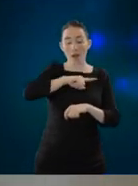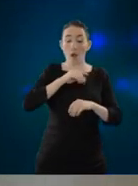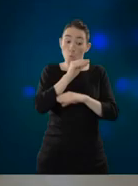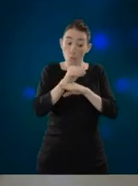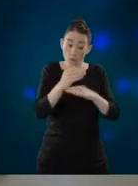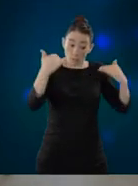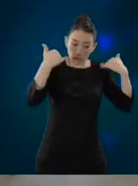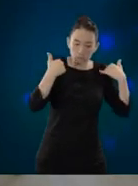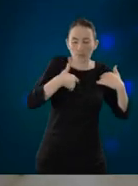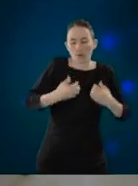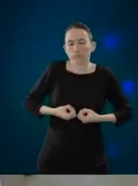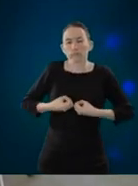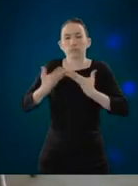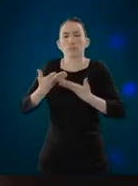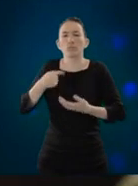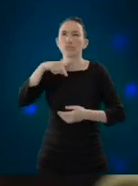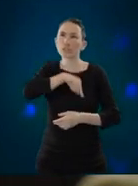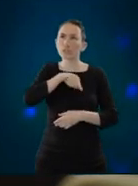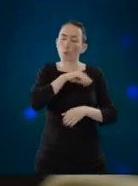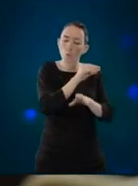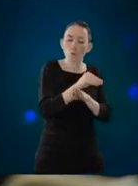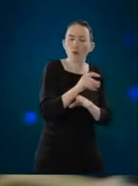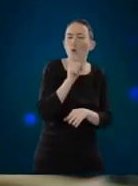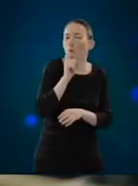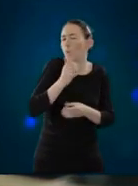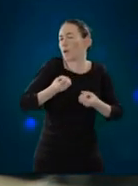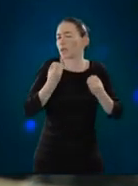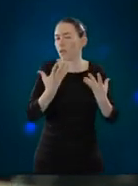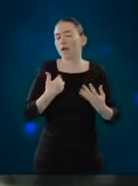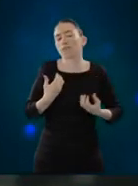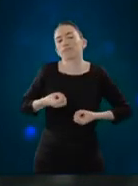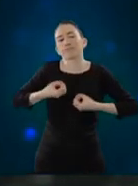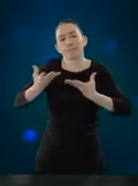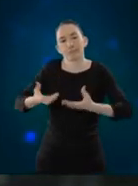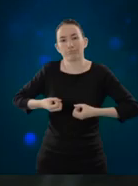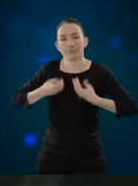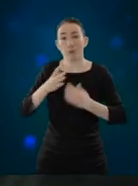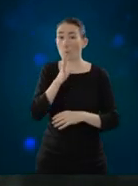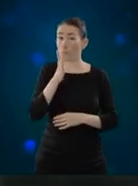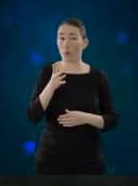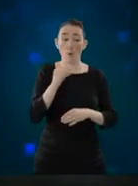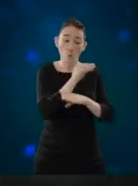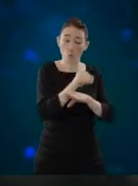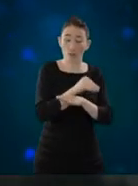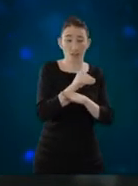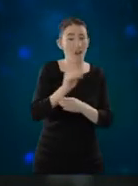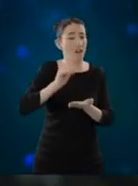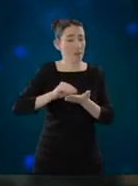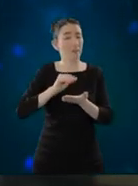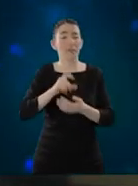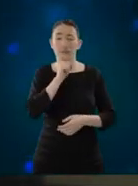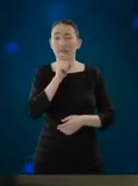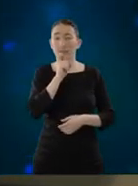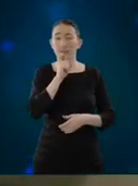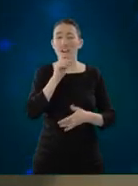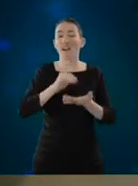cuidadores comparten lo que sienten al cuidar a otras personas que lo necesitan. porque no siempre es fácil y